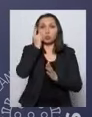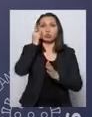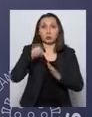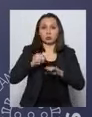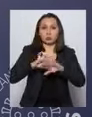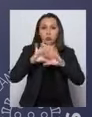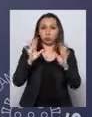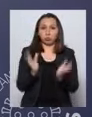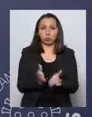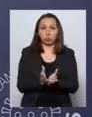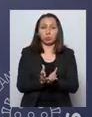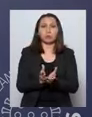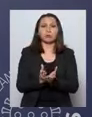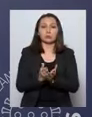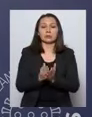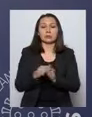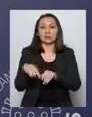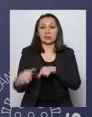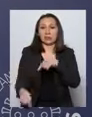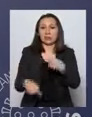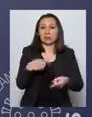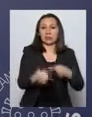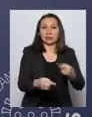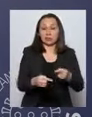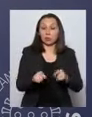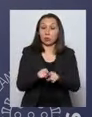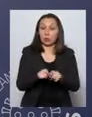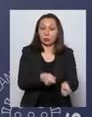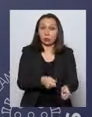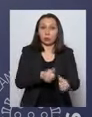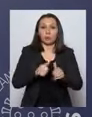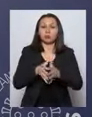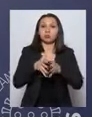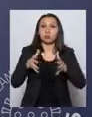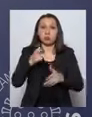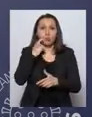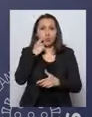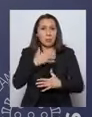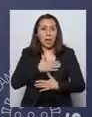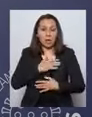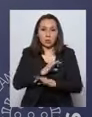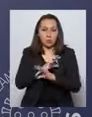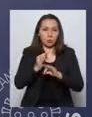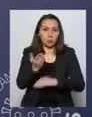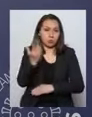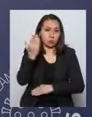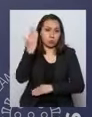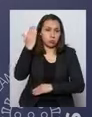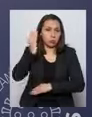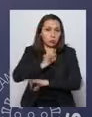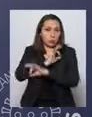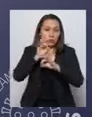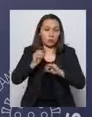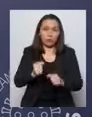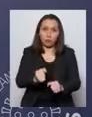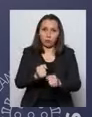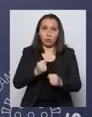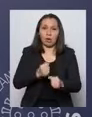planeta y que está produciendo un desafío para toda la humanidad sin absolutamente precedentes